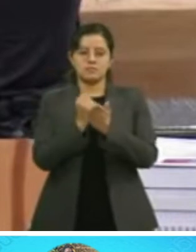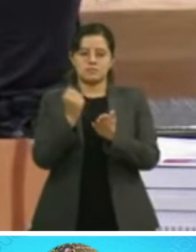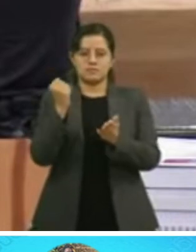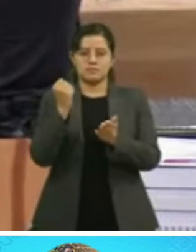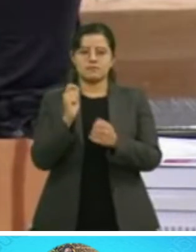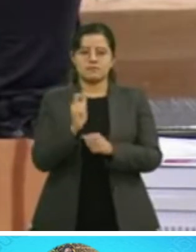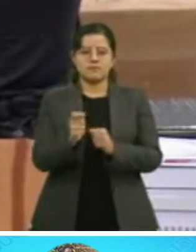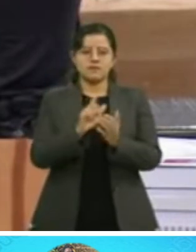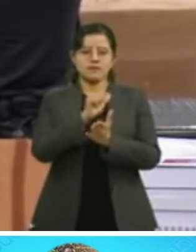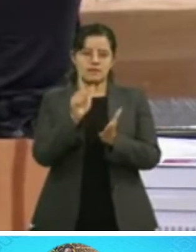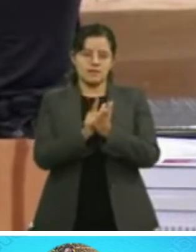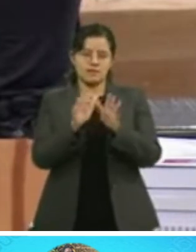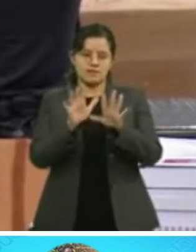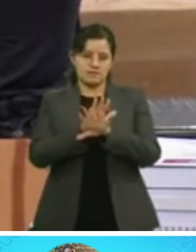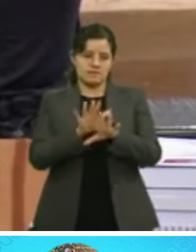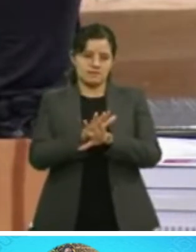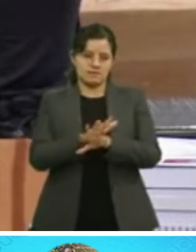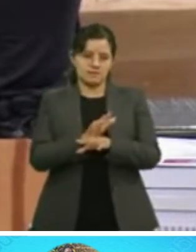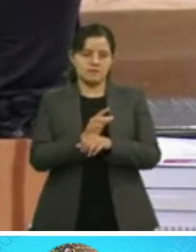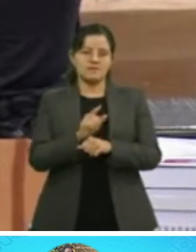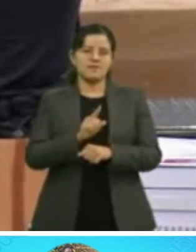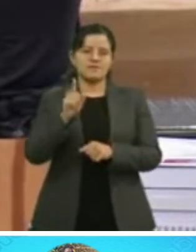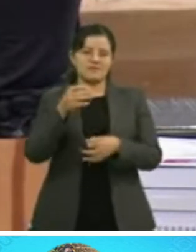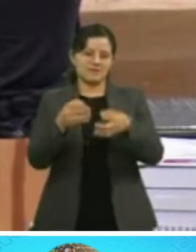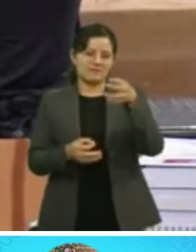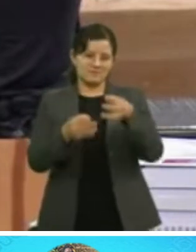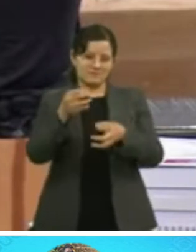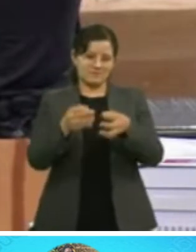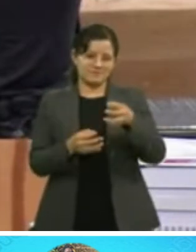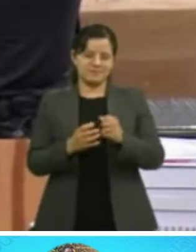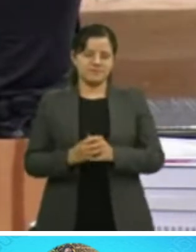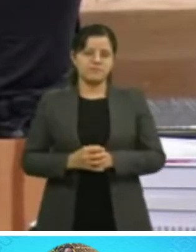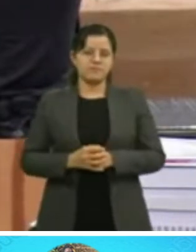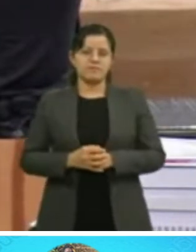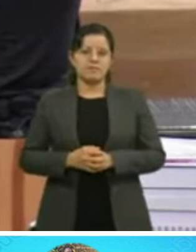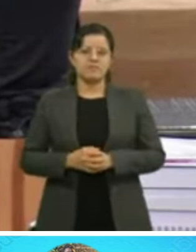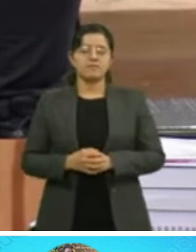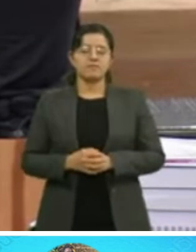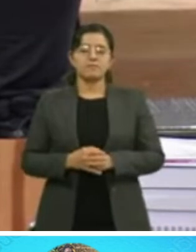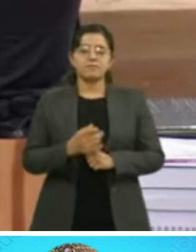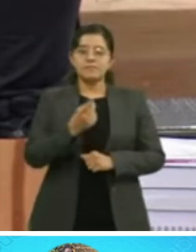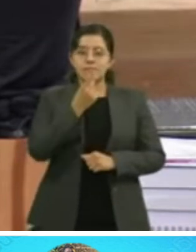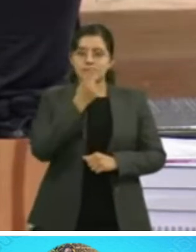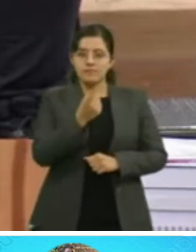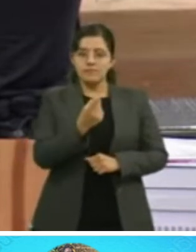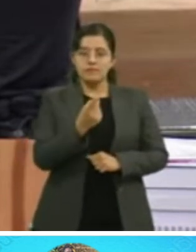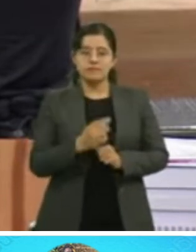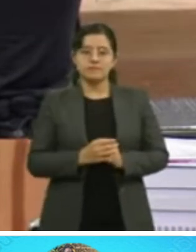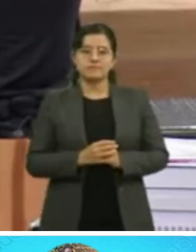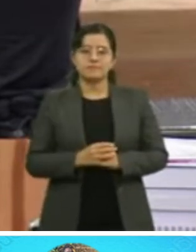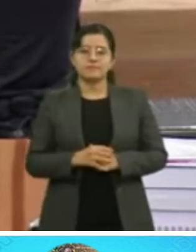unas reformas al Poder Judicial que establecen,